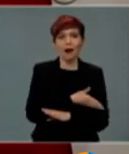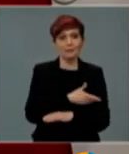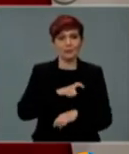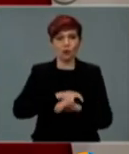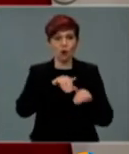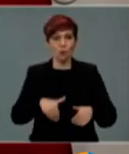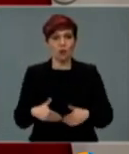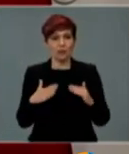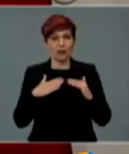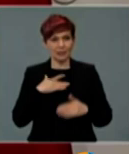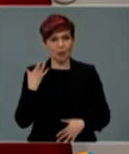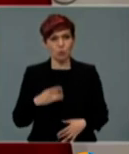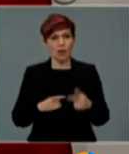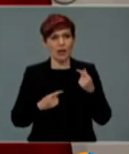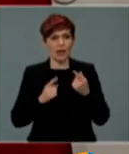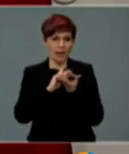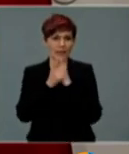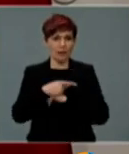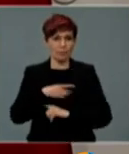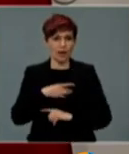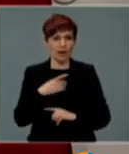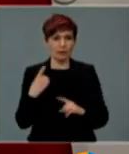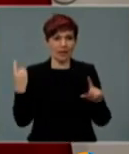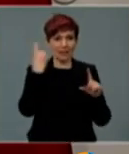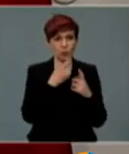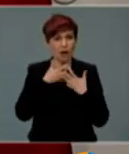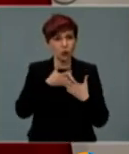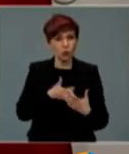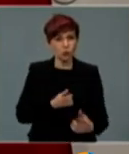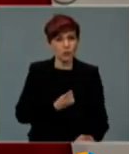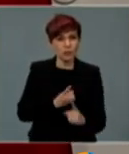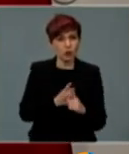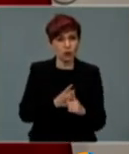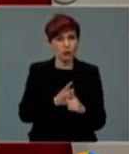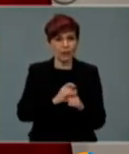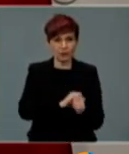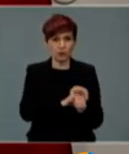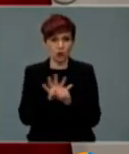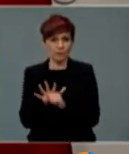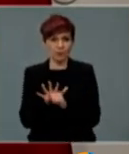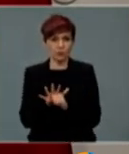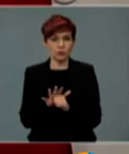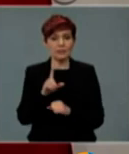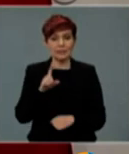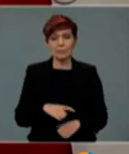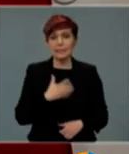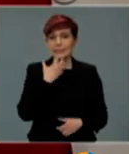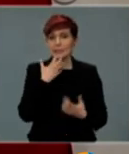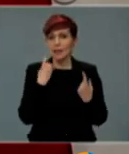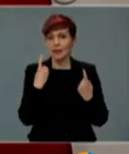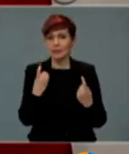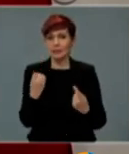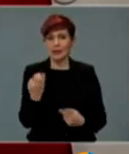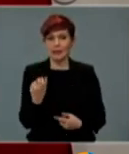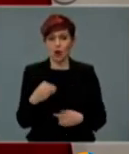acuerdo a sus necesidades en la lucha contra la pandemia así como para el caso en que sea necesario que contemple la posibilidad